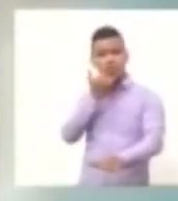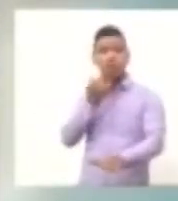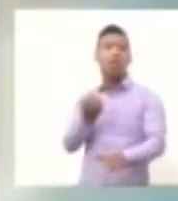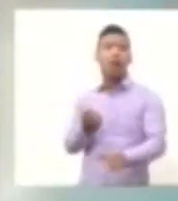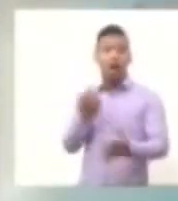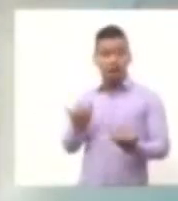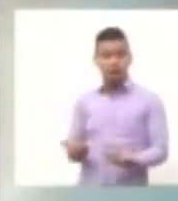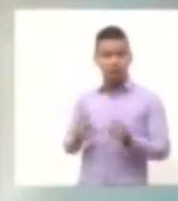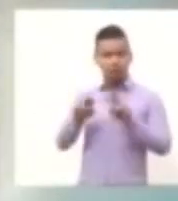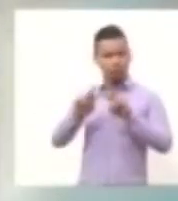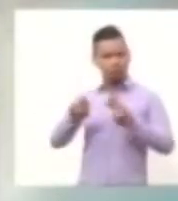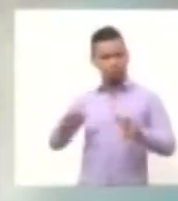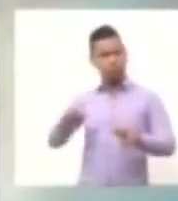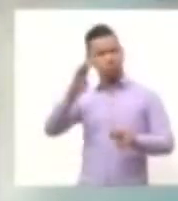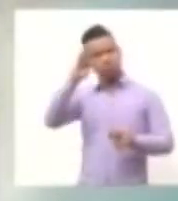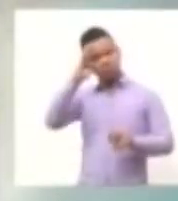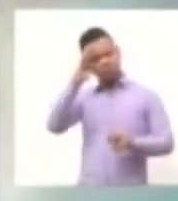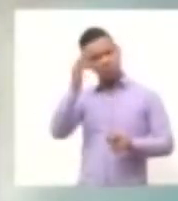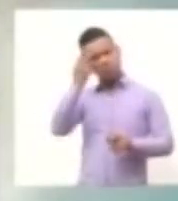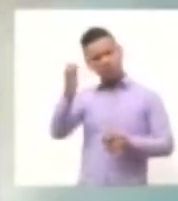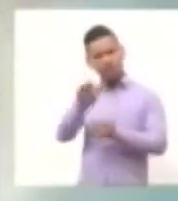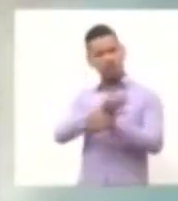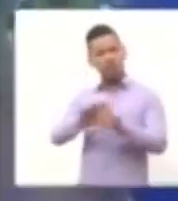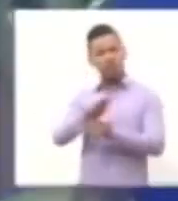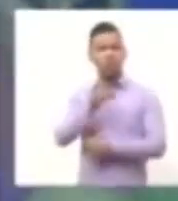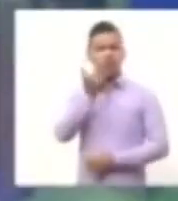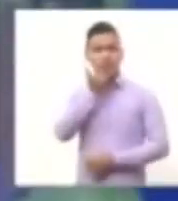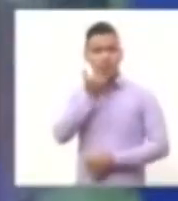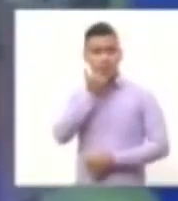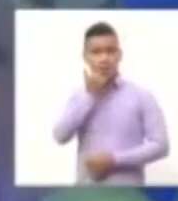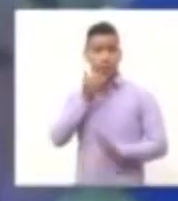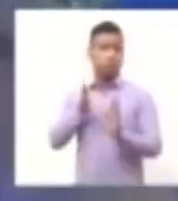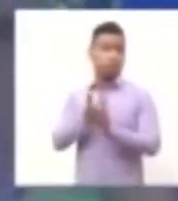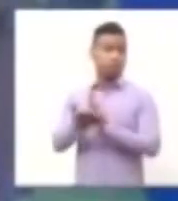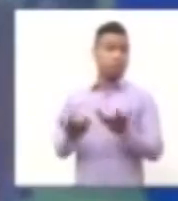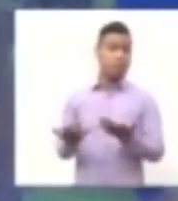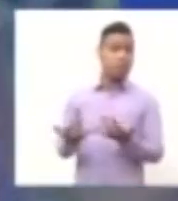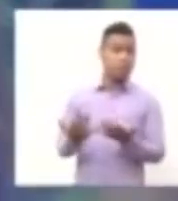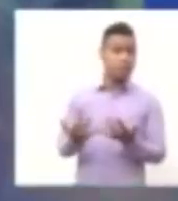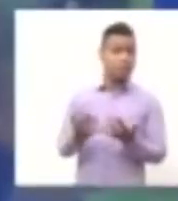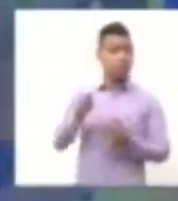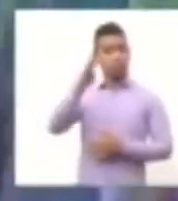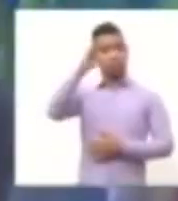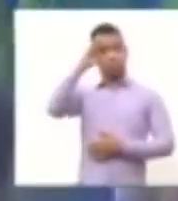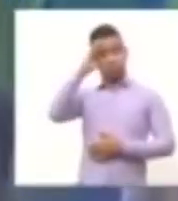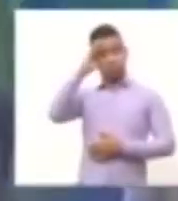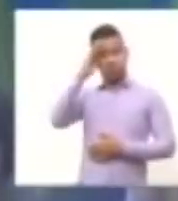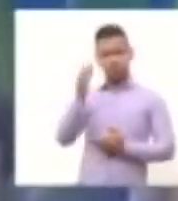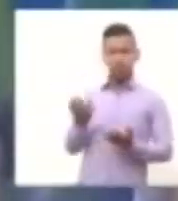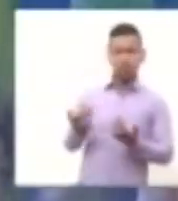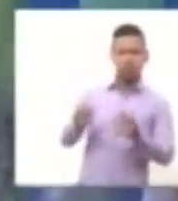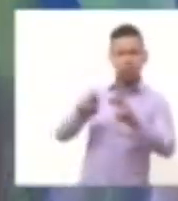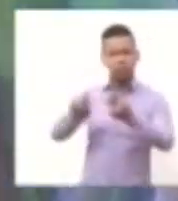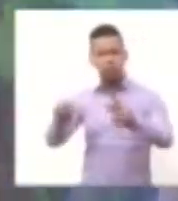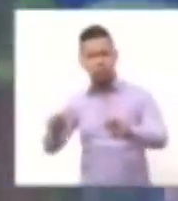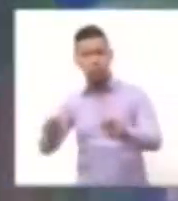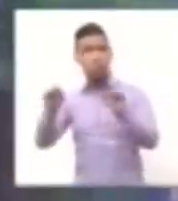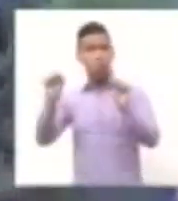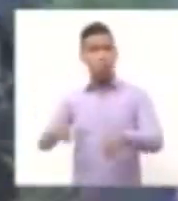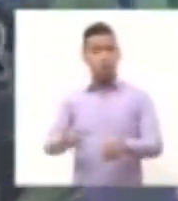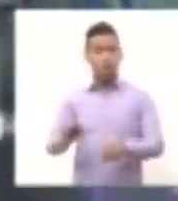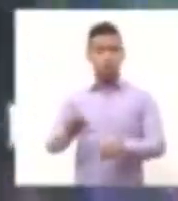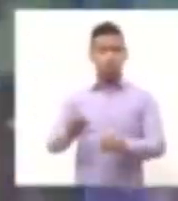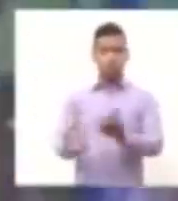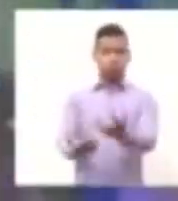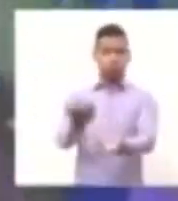para esclarecer las circunstancias del crimen, comunicó la institución. Las autoridades investigan asimismo si la muerte está relacionada con un incendio